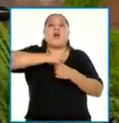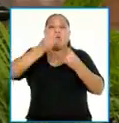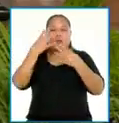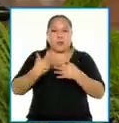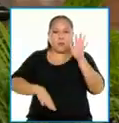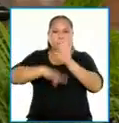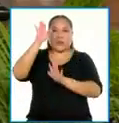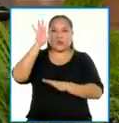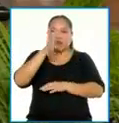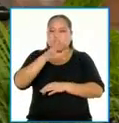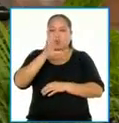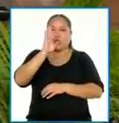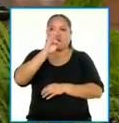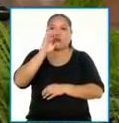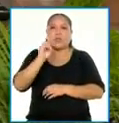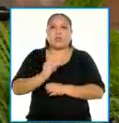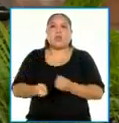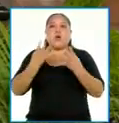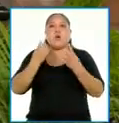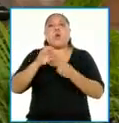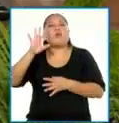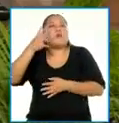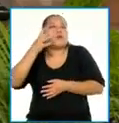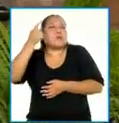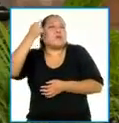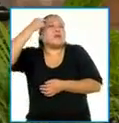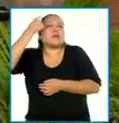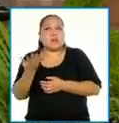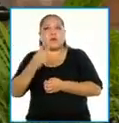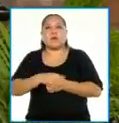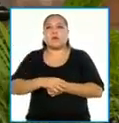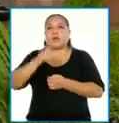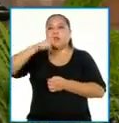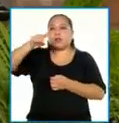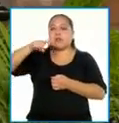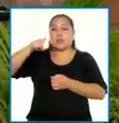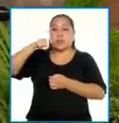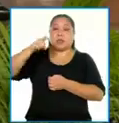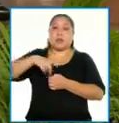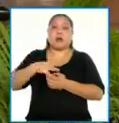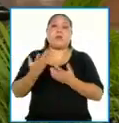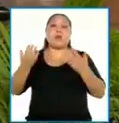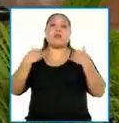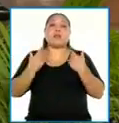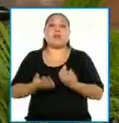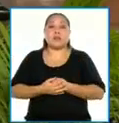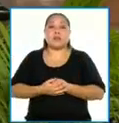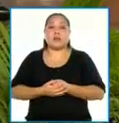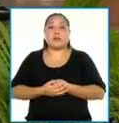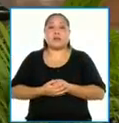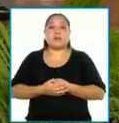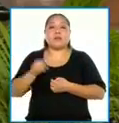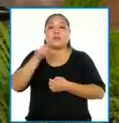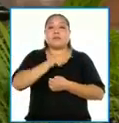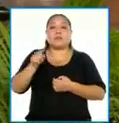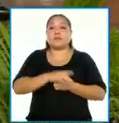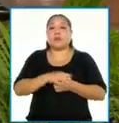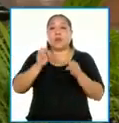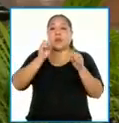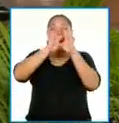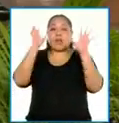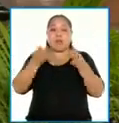70. ¿Cuántas estimamos que debieran haber para tener, digamos, un